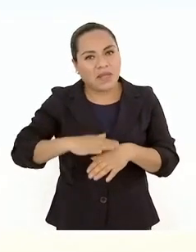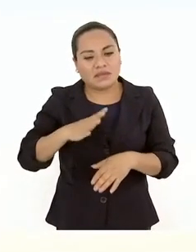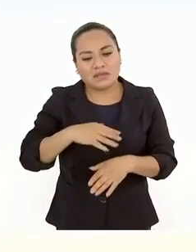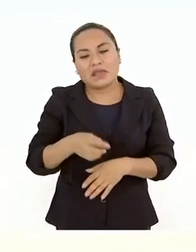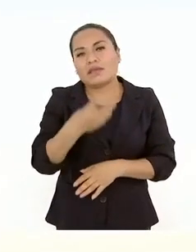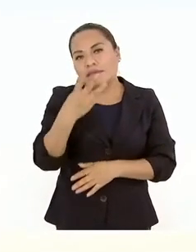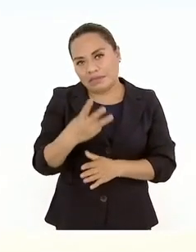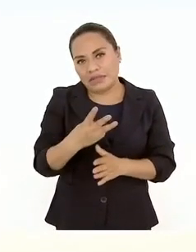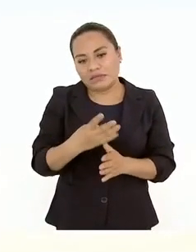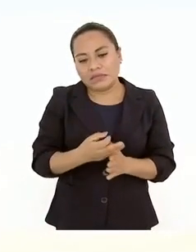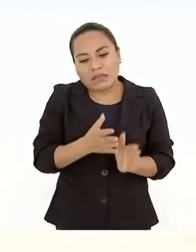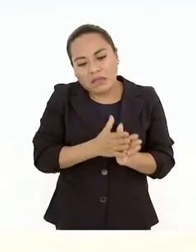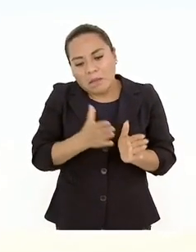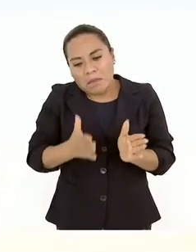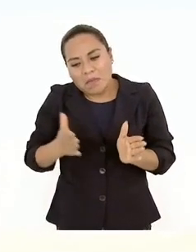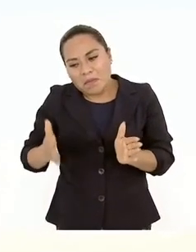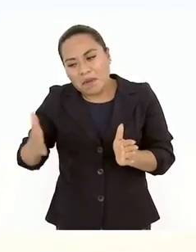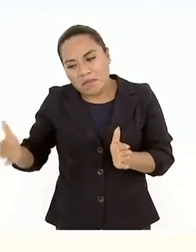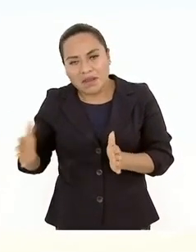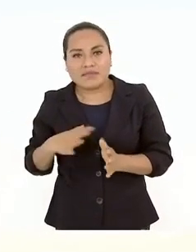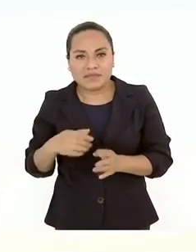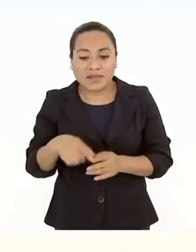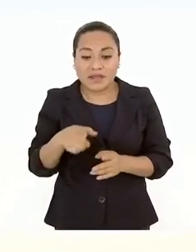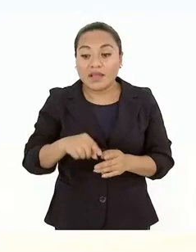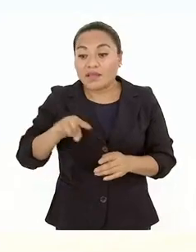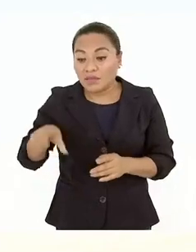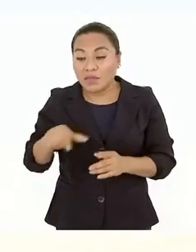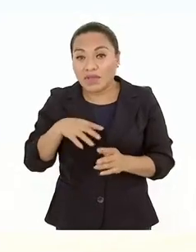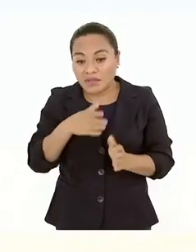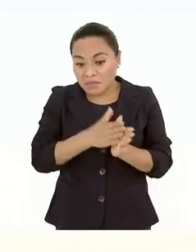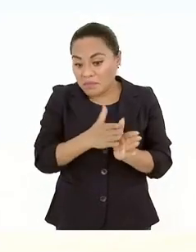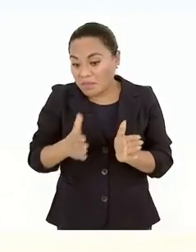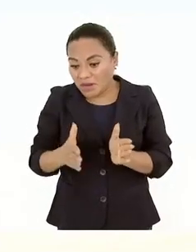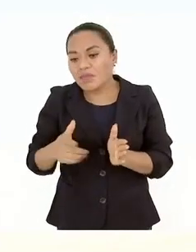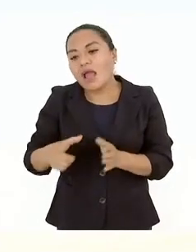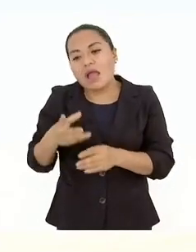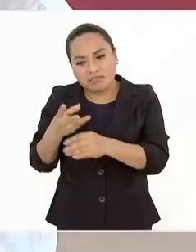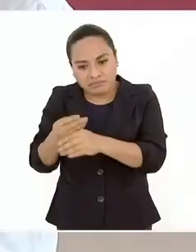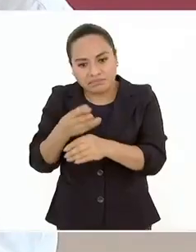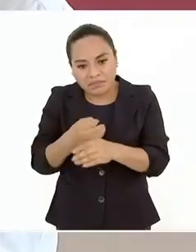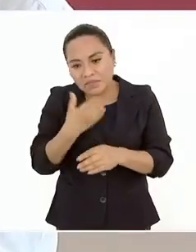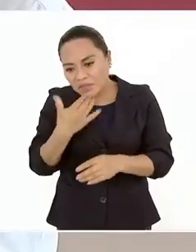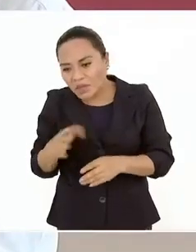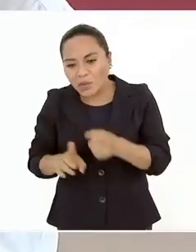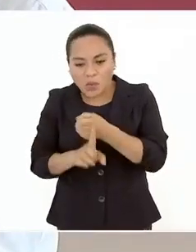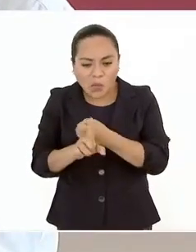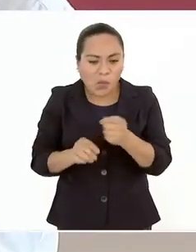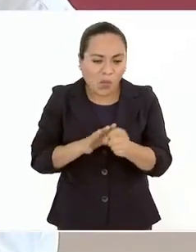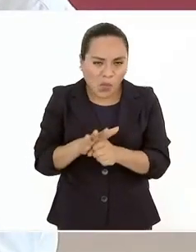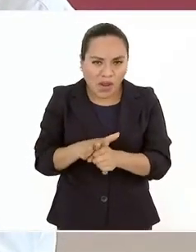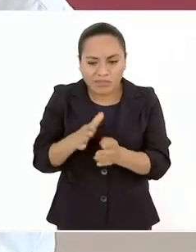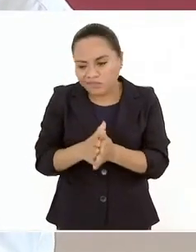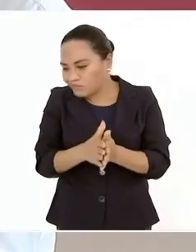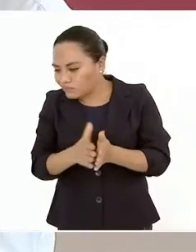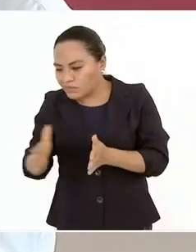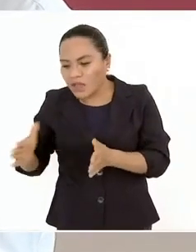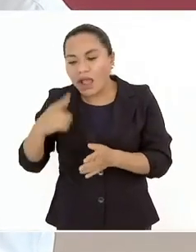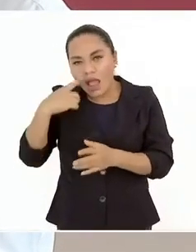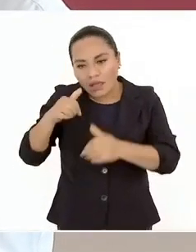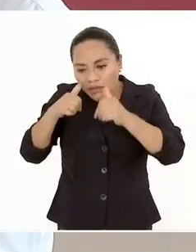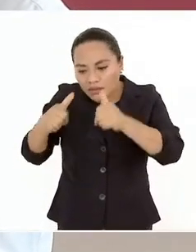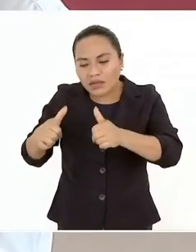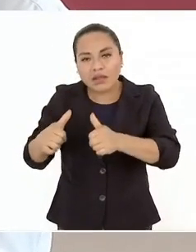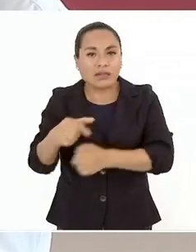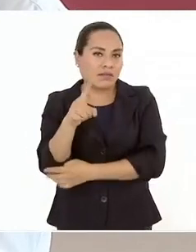etapas, para que en las demás etapas ayude a resolver problemáticas del agua que ahorita